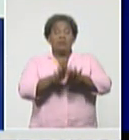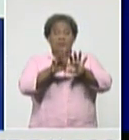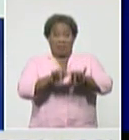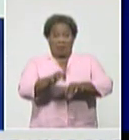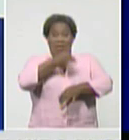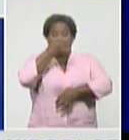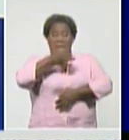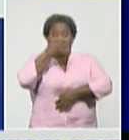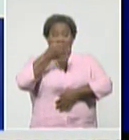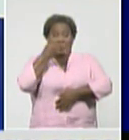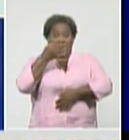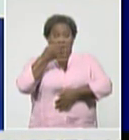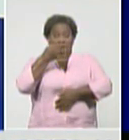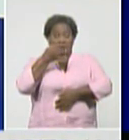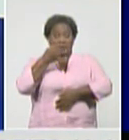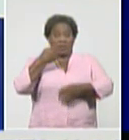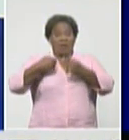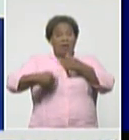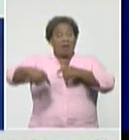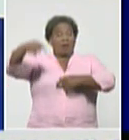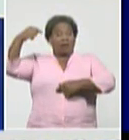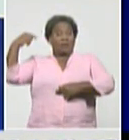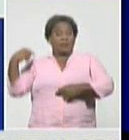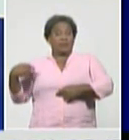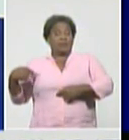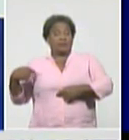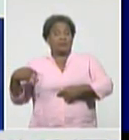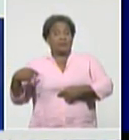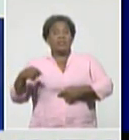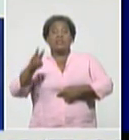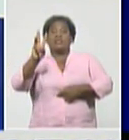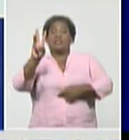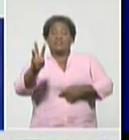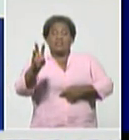anterior, como habíamos dicho también,